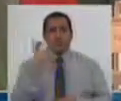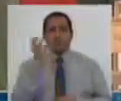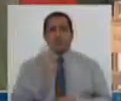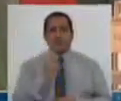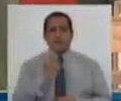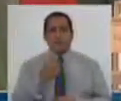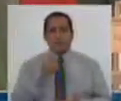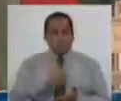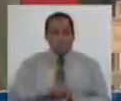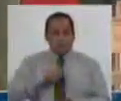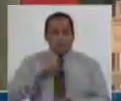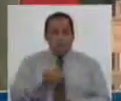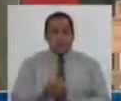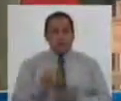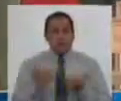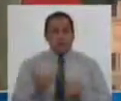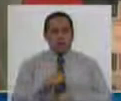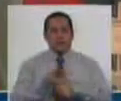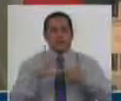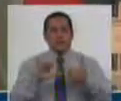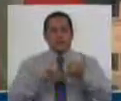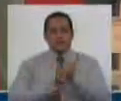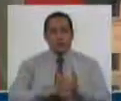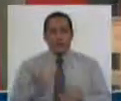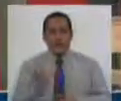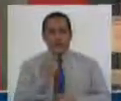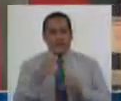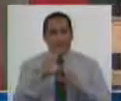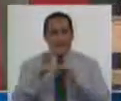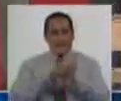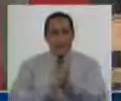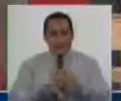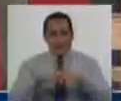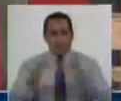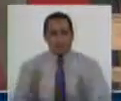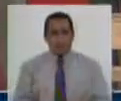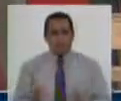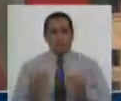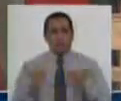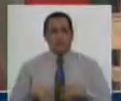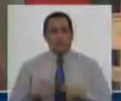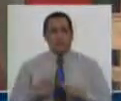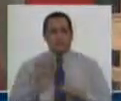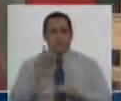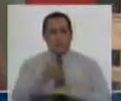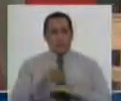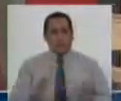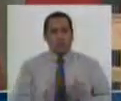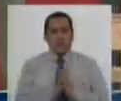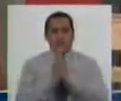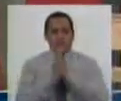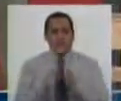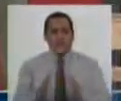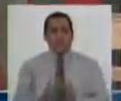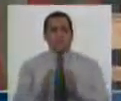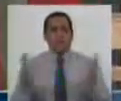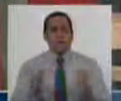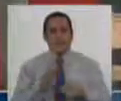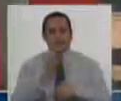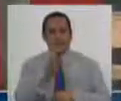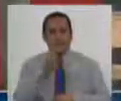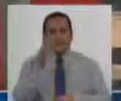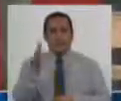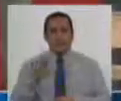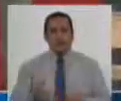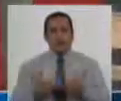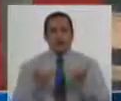que es un subsidio de 16 soles a cada balón de gas, ya llegó a Ucayali y hay que expandirlo. Hoy